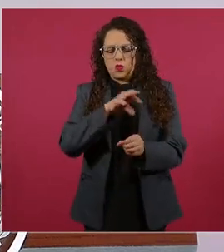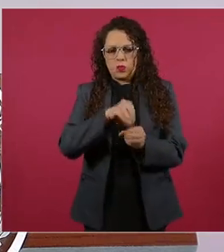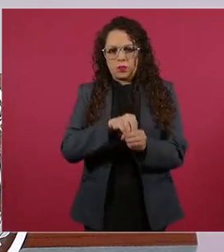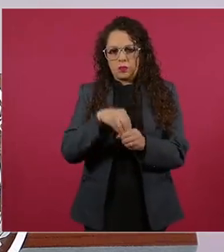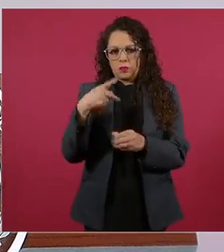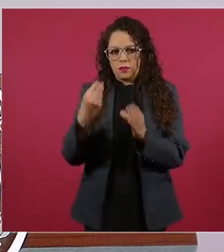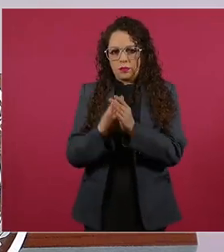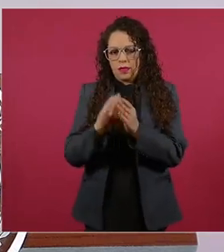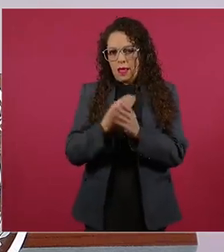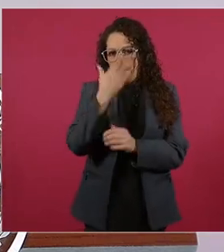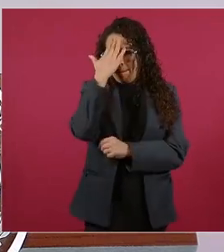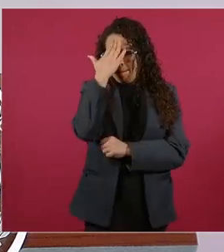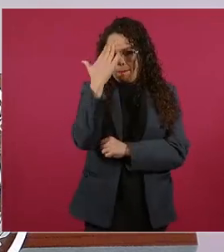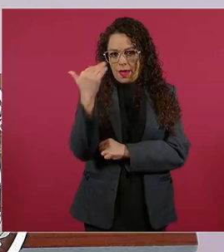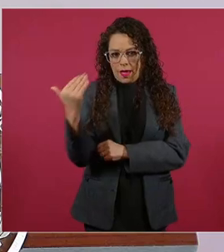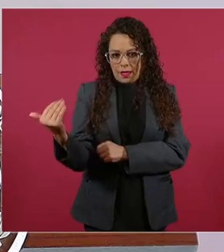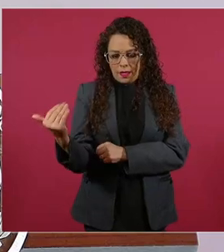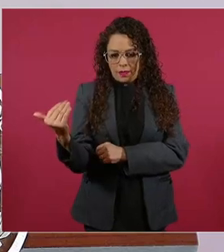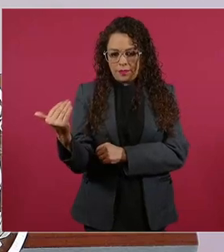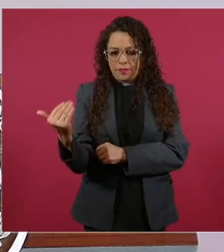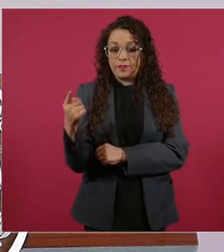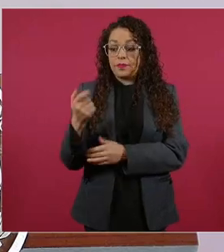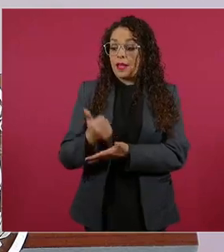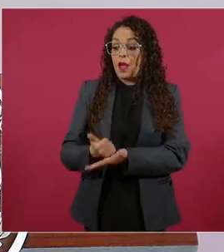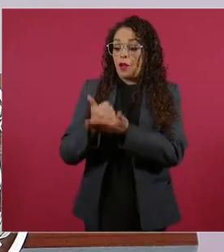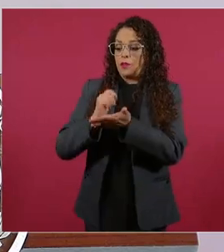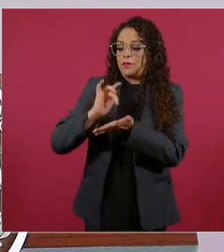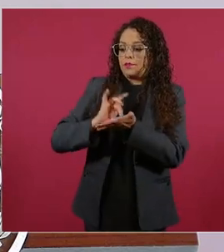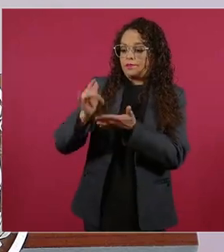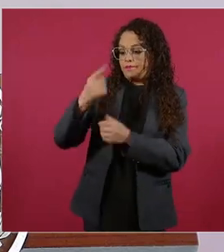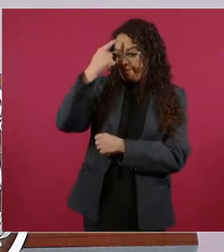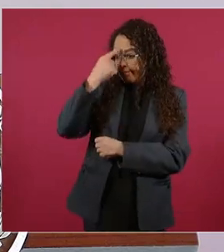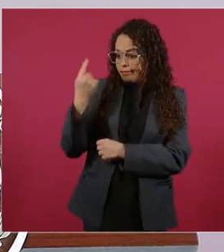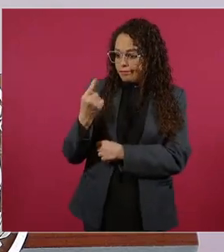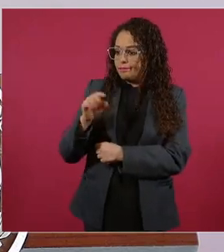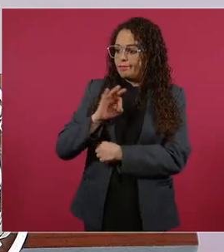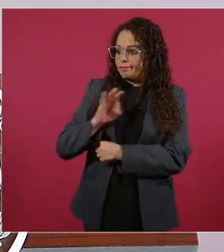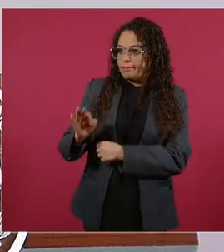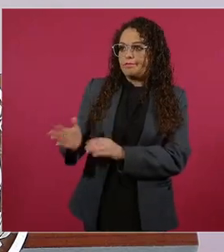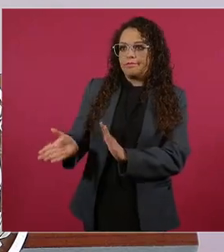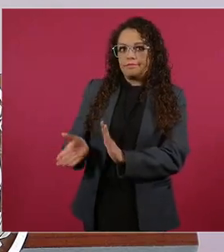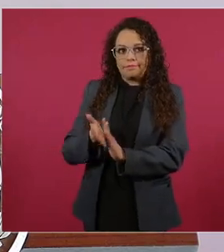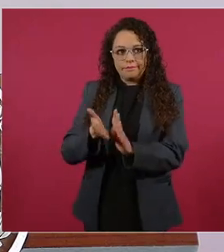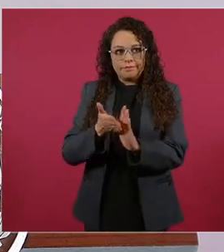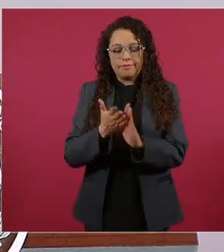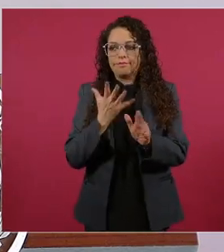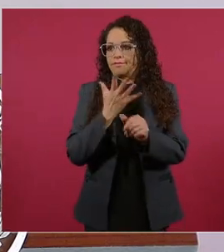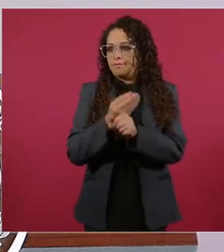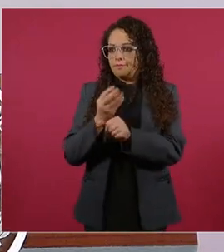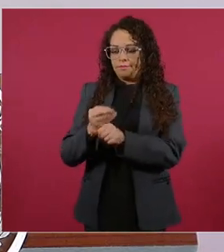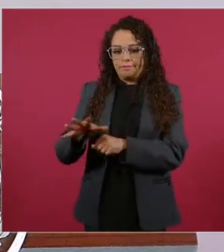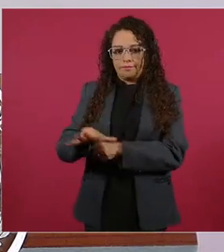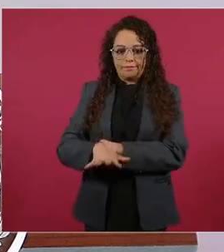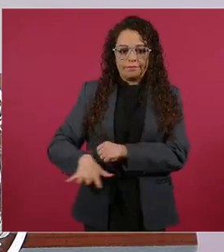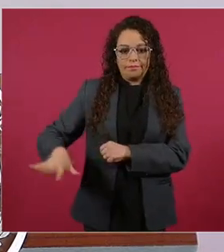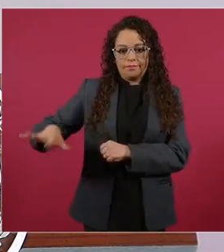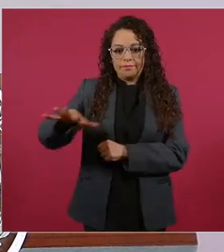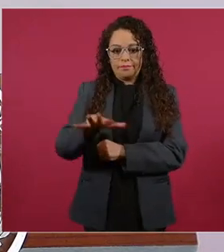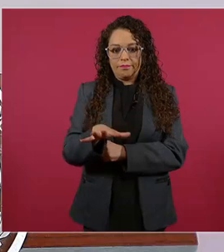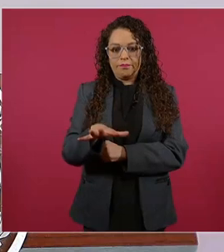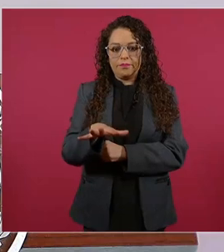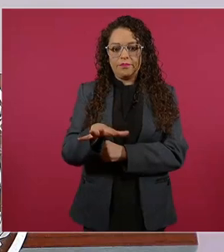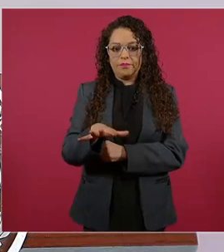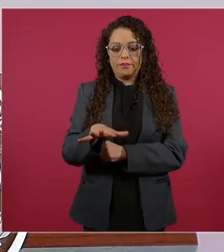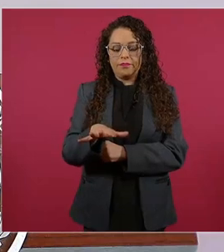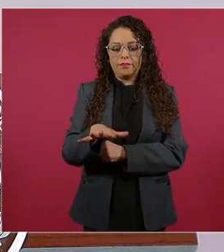ha venido acompañando a los trabajos, a las obras en el terreno y la recuperación de materiales por salvamento